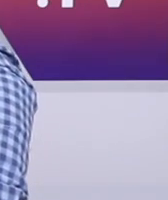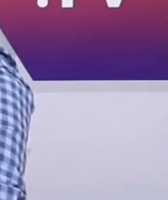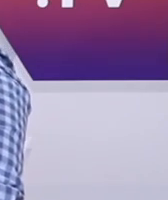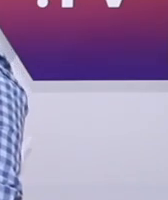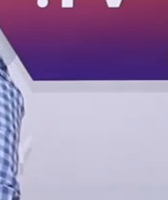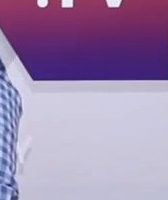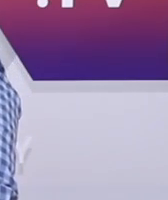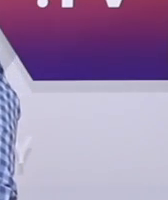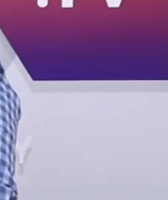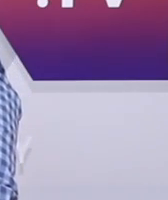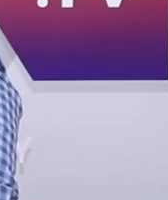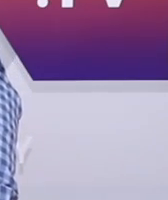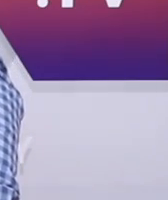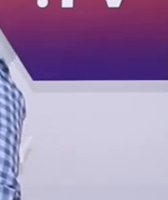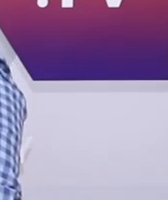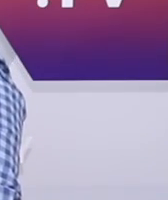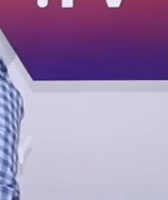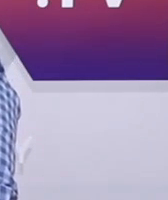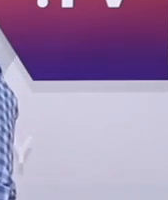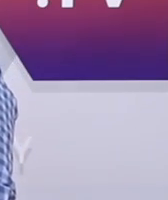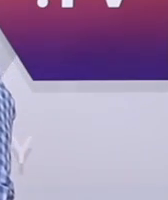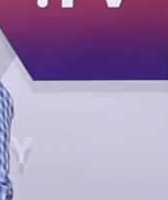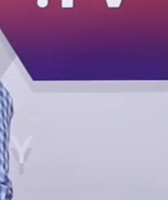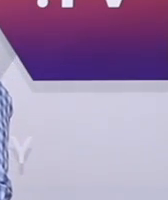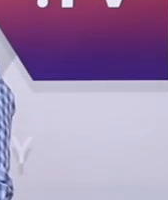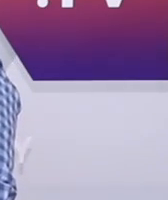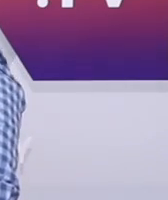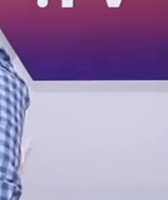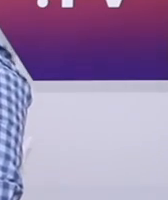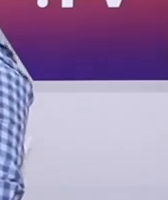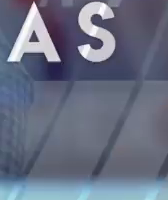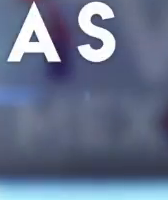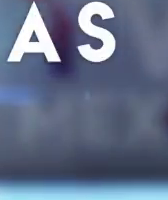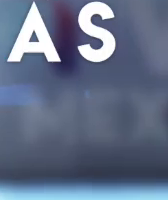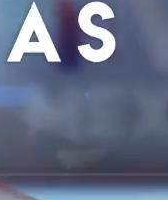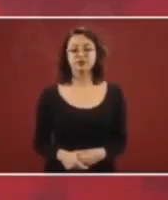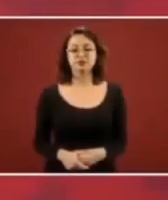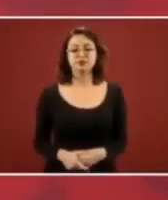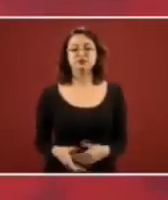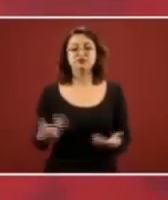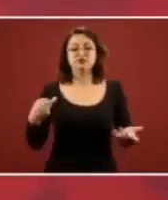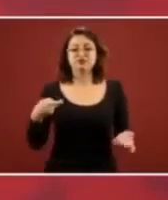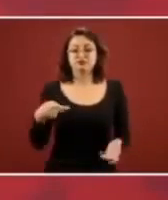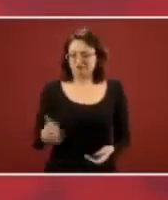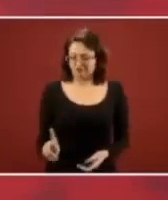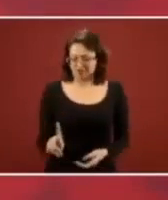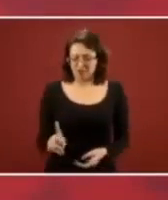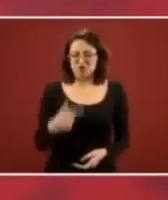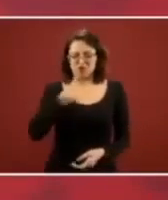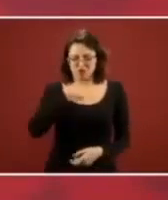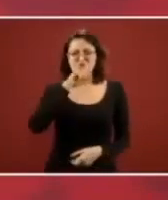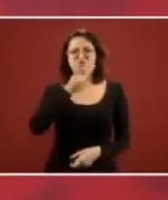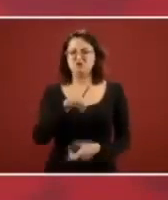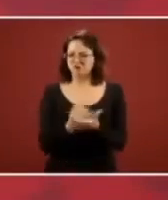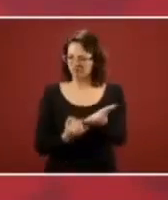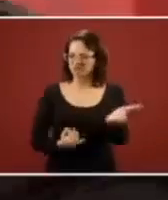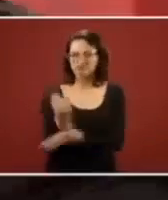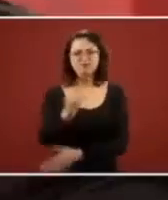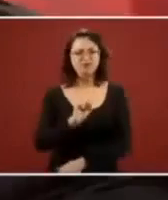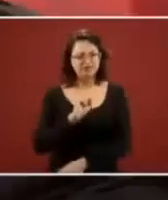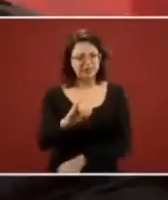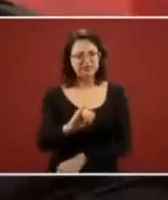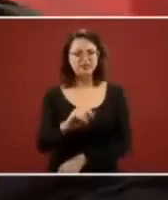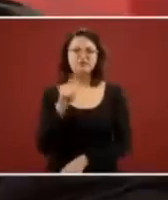Marina en su gobierno y en los grandes proyectos de la Cuarta Transformación. La decisión, vamos adelante